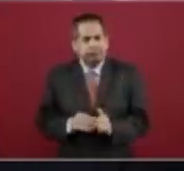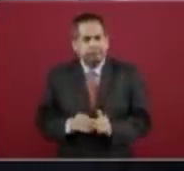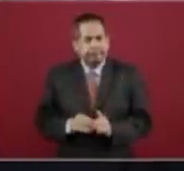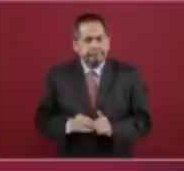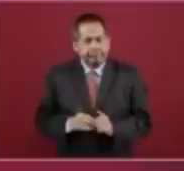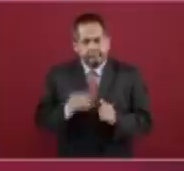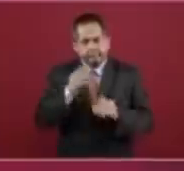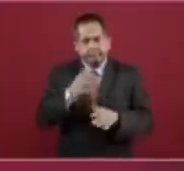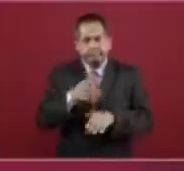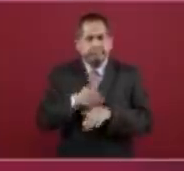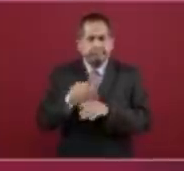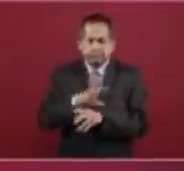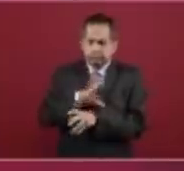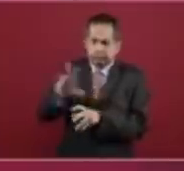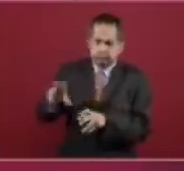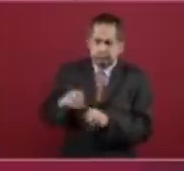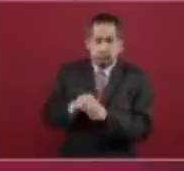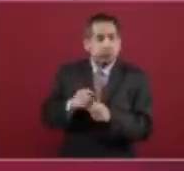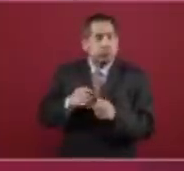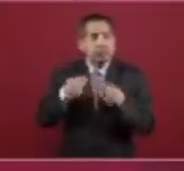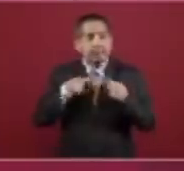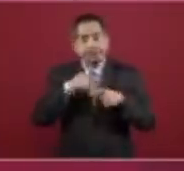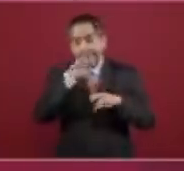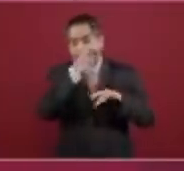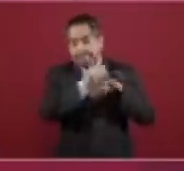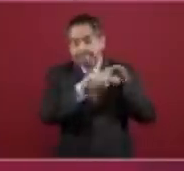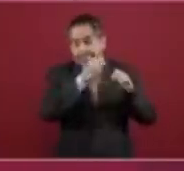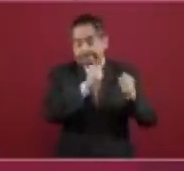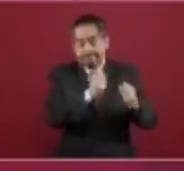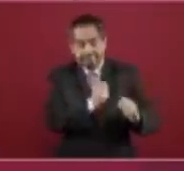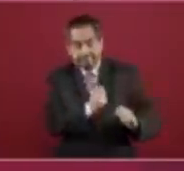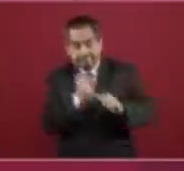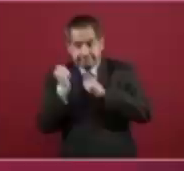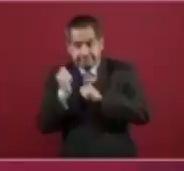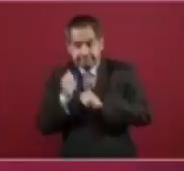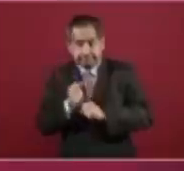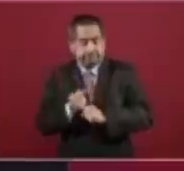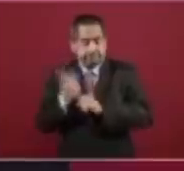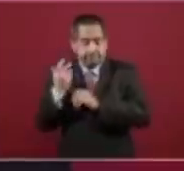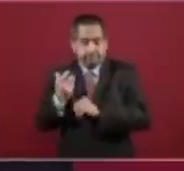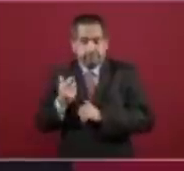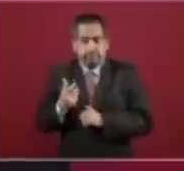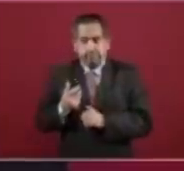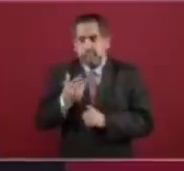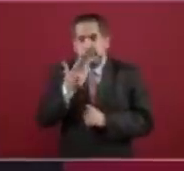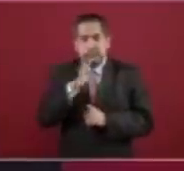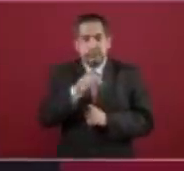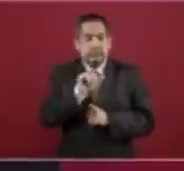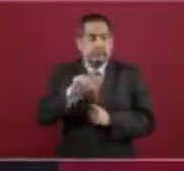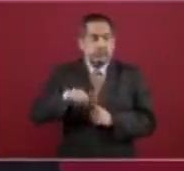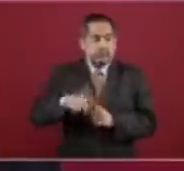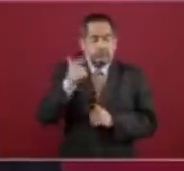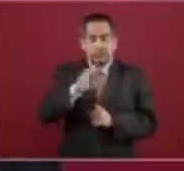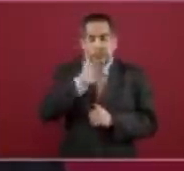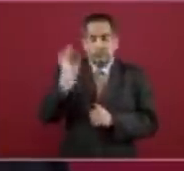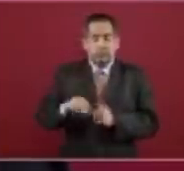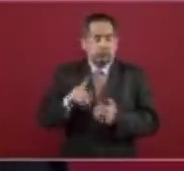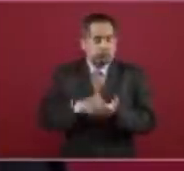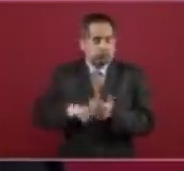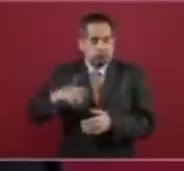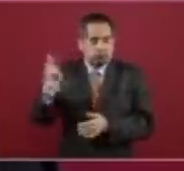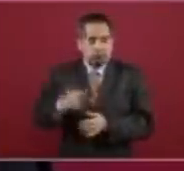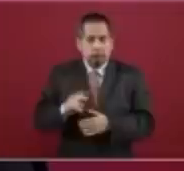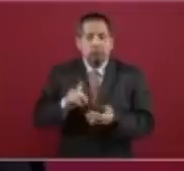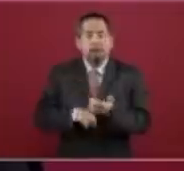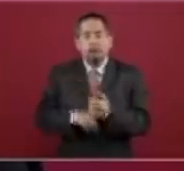que del número total de deportaciones, hablaba yo del 10, del 12%, en realidad es